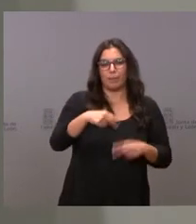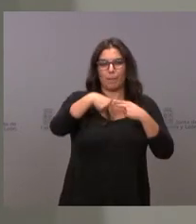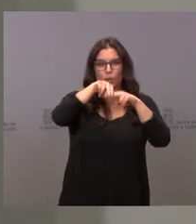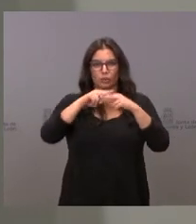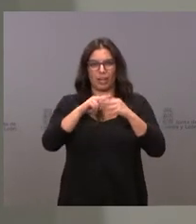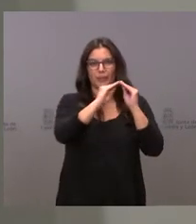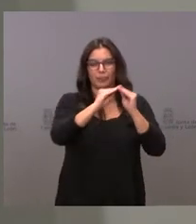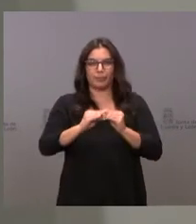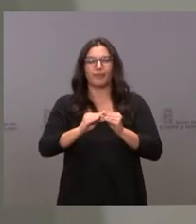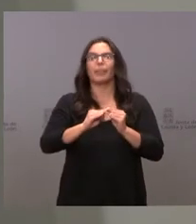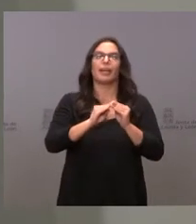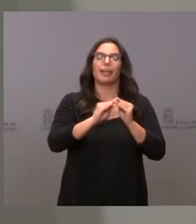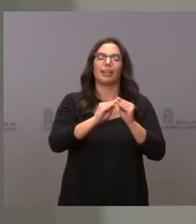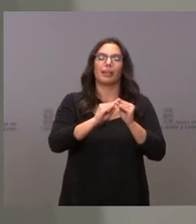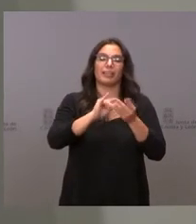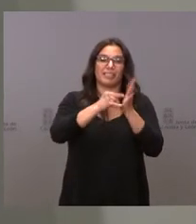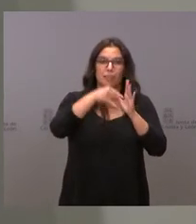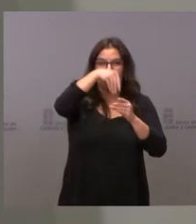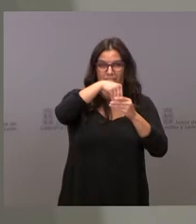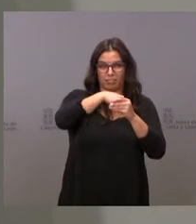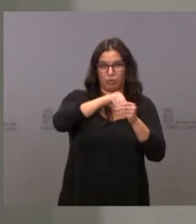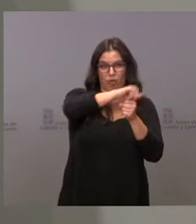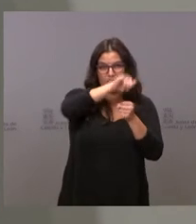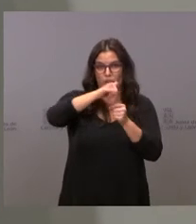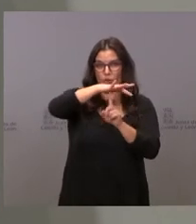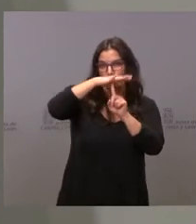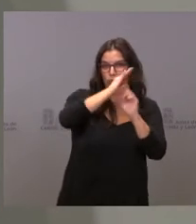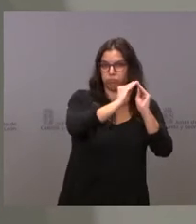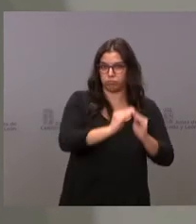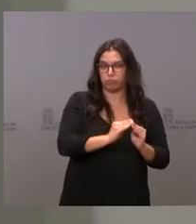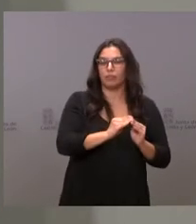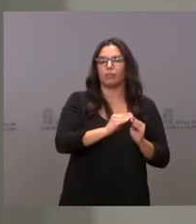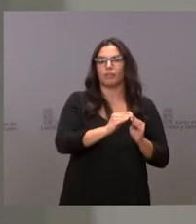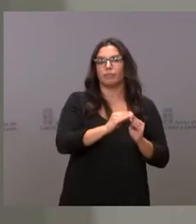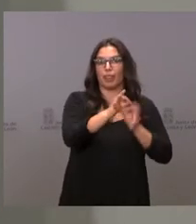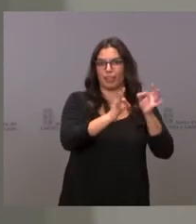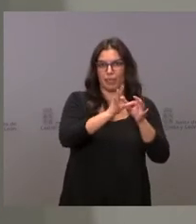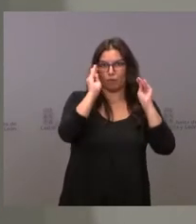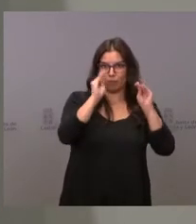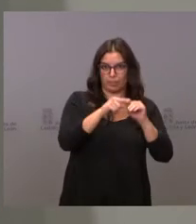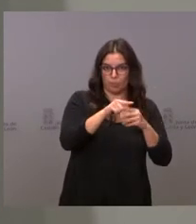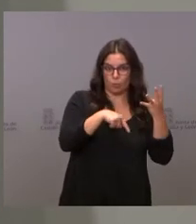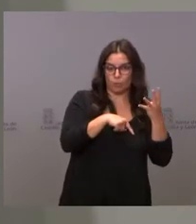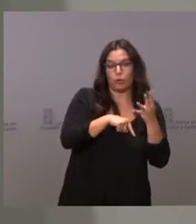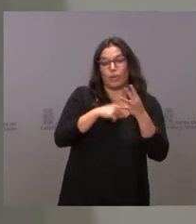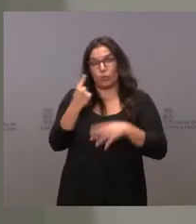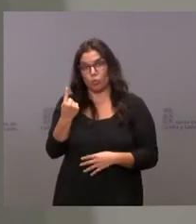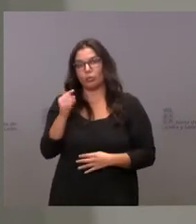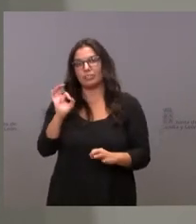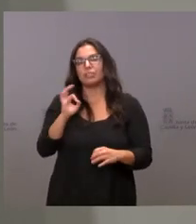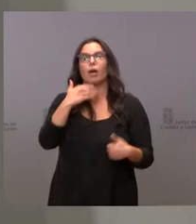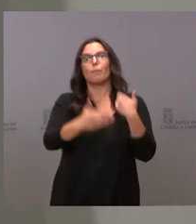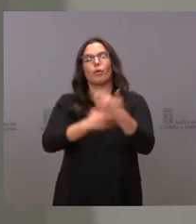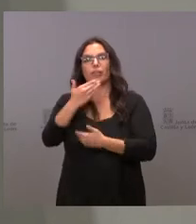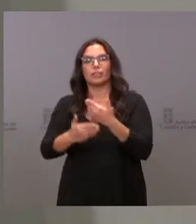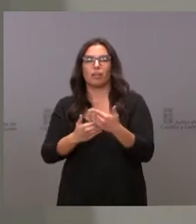instalaciones de sistemas aeronáuticos. También se aprueba otro nuevo currículum, que es el de procesado y transformación de